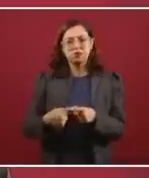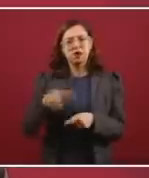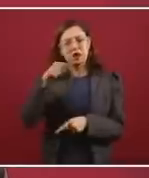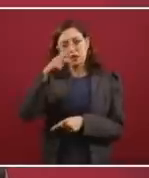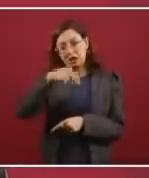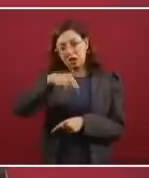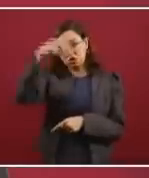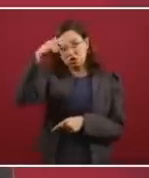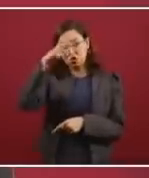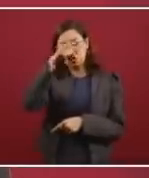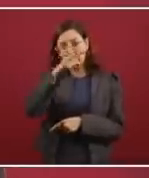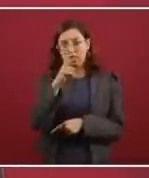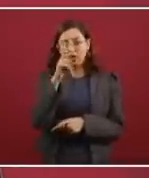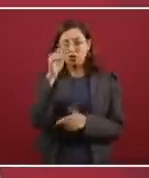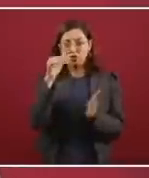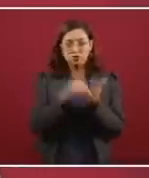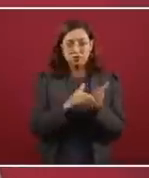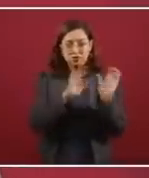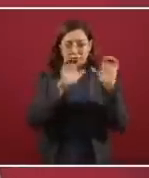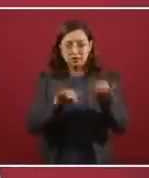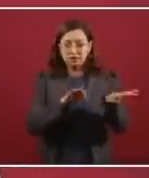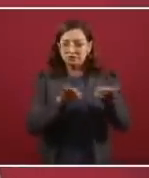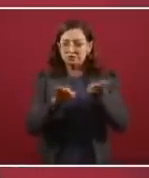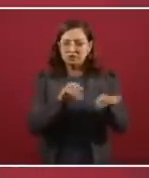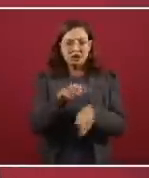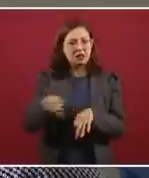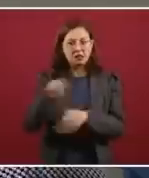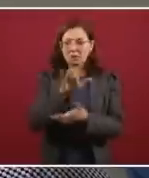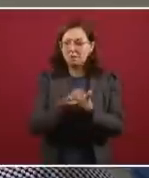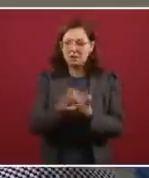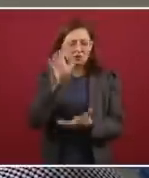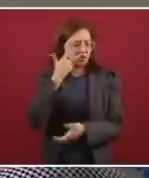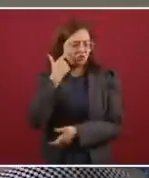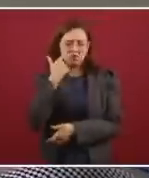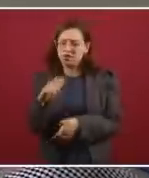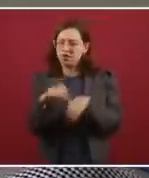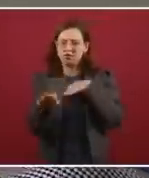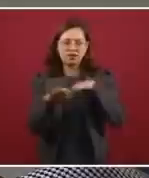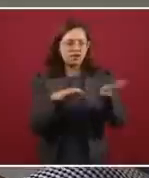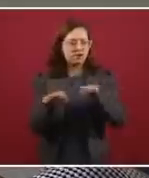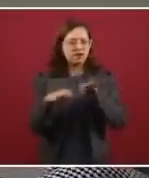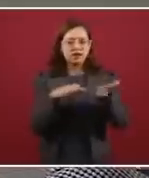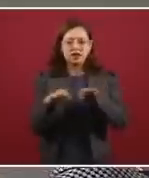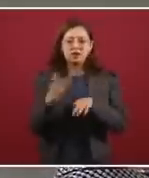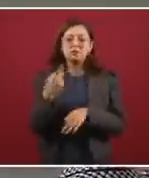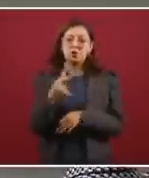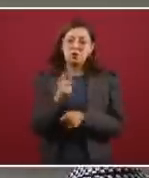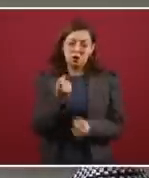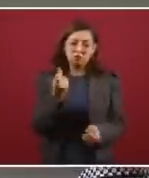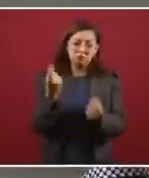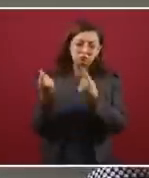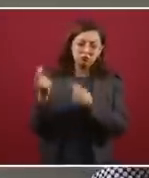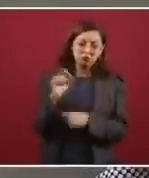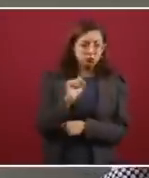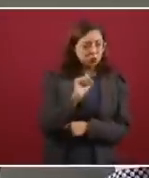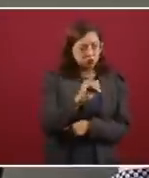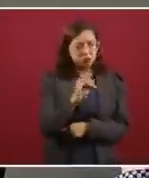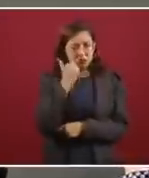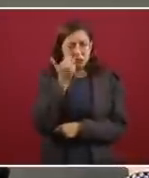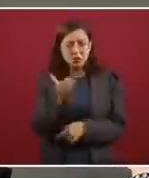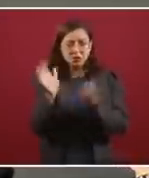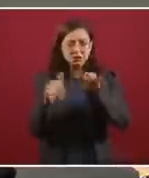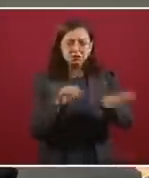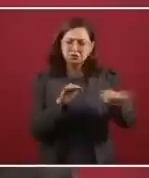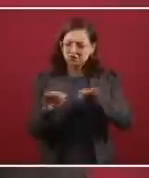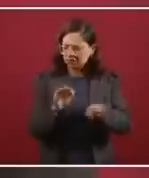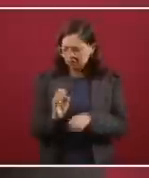de 2,000. No quieren empleo. La mayoría no lo han aceptado. Pero los que nos han dicho que sí, lo hemos hecho. Eso